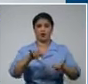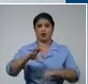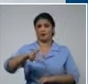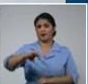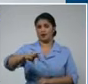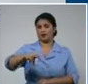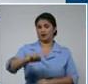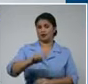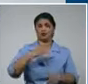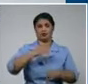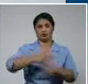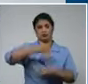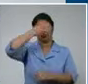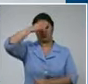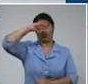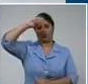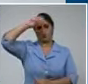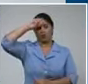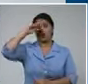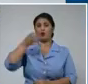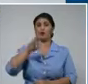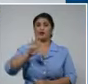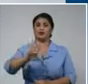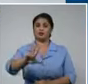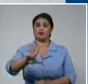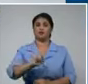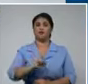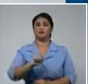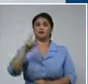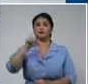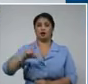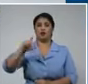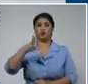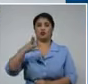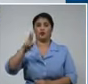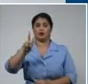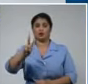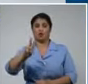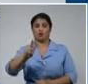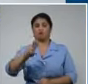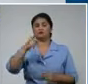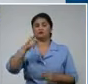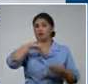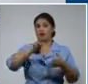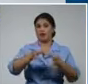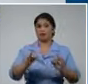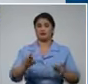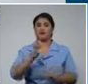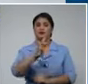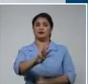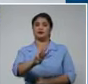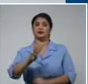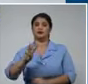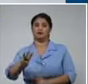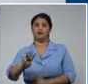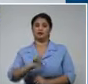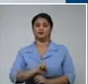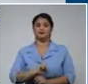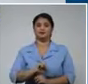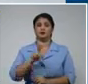de Cuba 45, Camagüey 42, Artemisa 33, Villa Clara